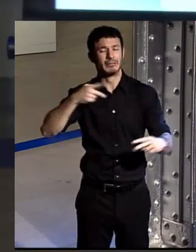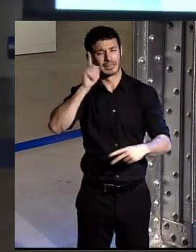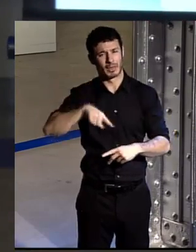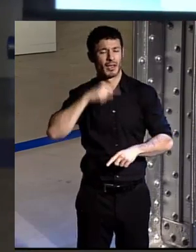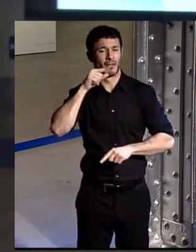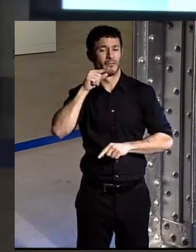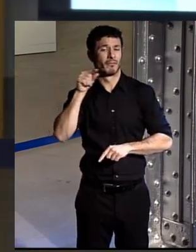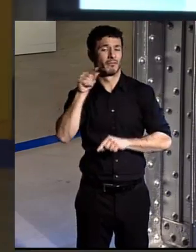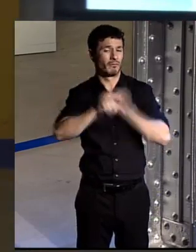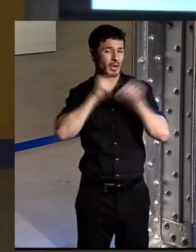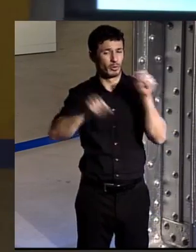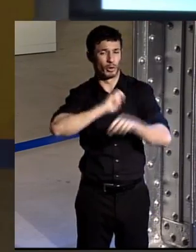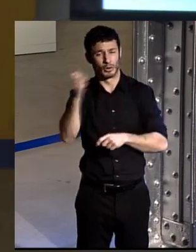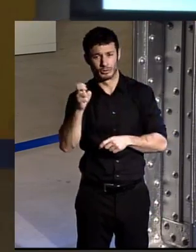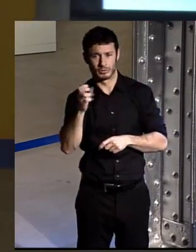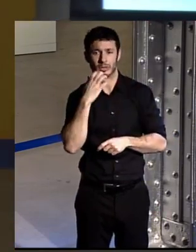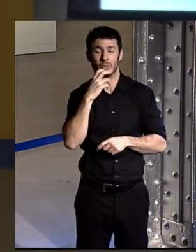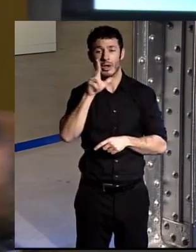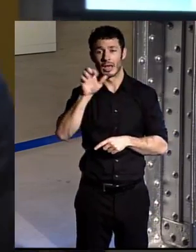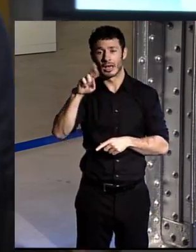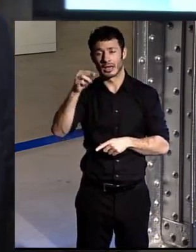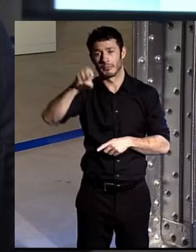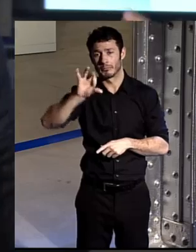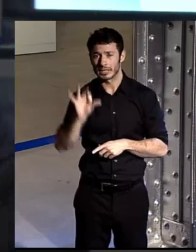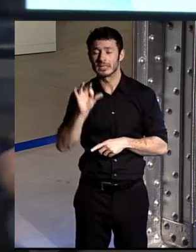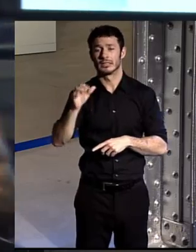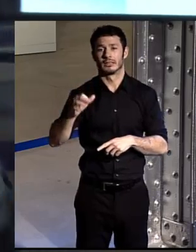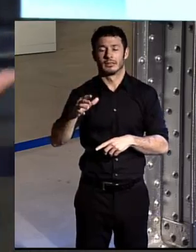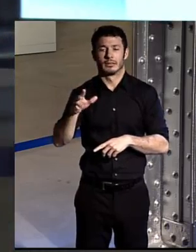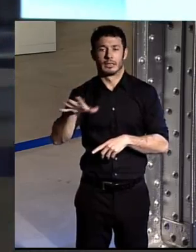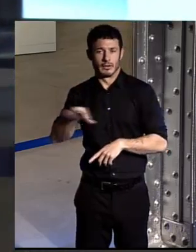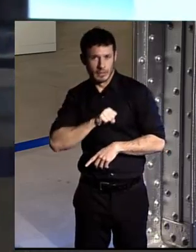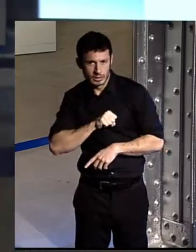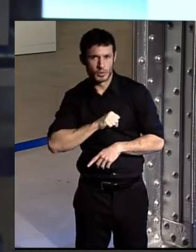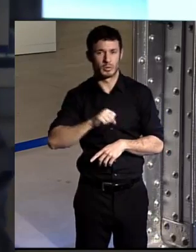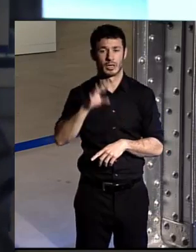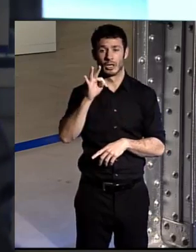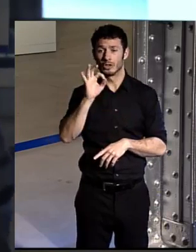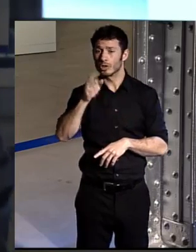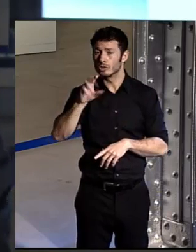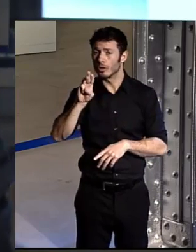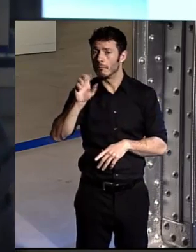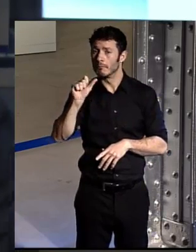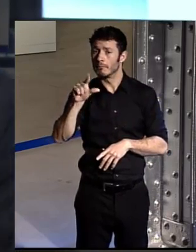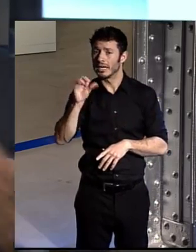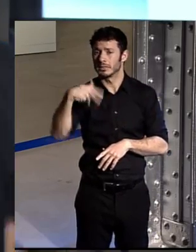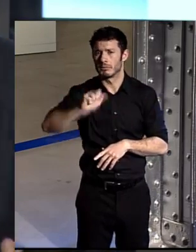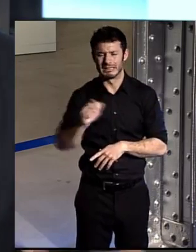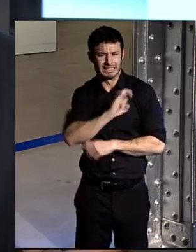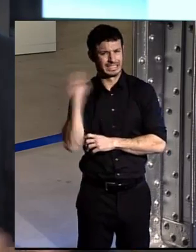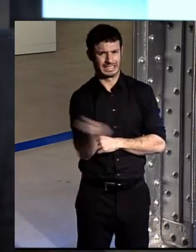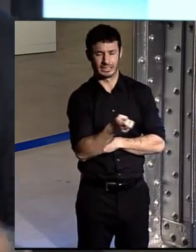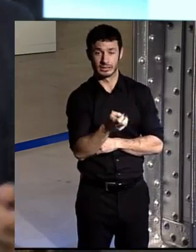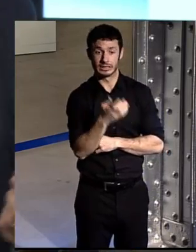virus, citomegalovirus, herpes, HIV, toxoplasma, que no es un virus, etc. Infecciones durante los primeros